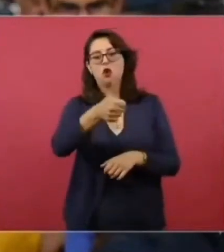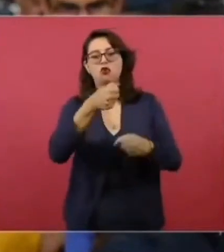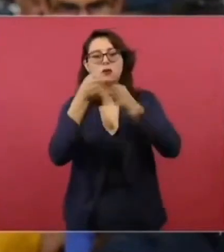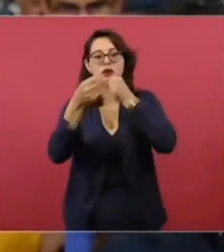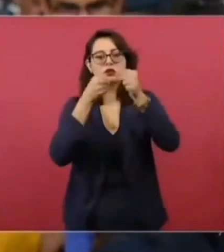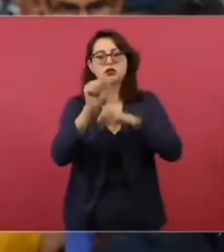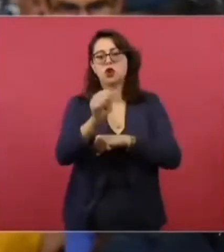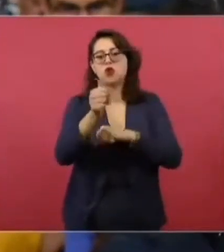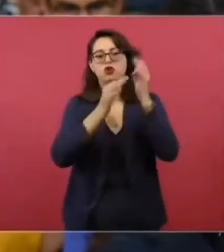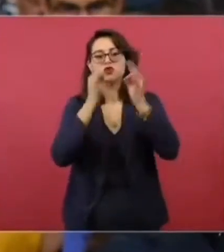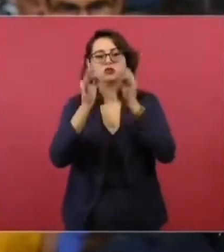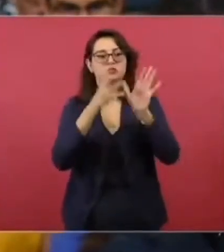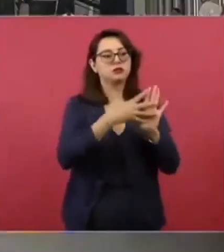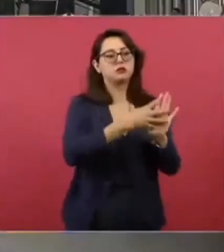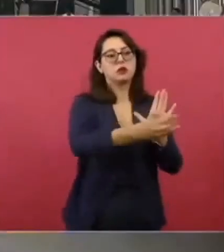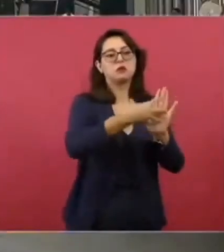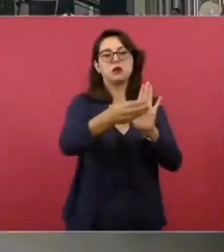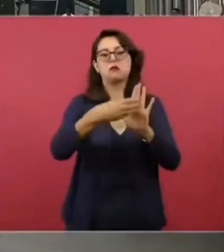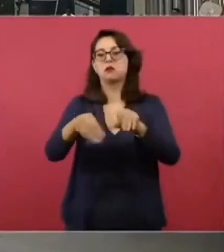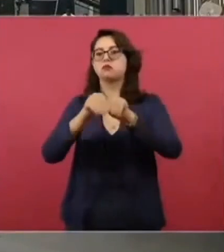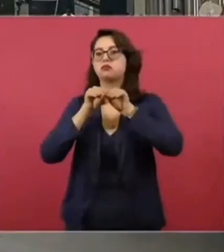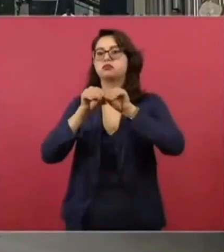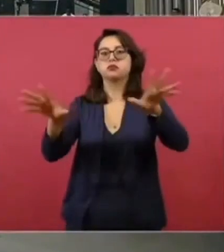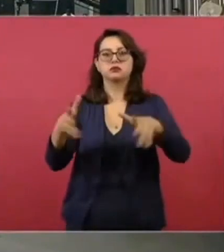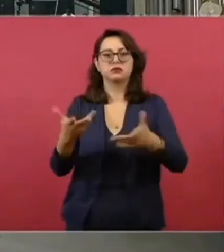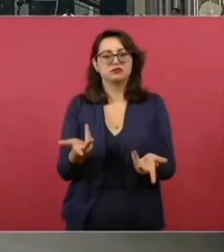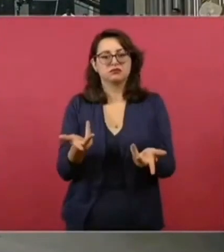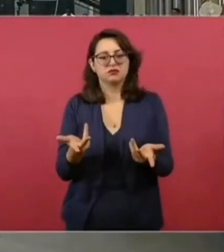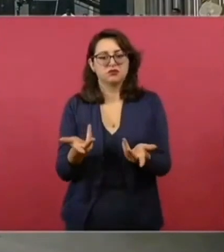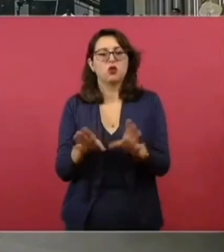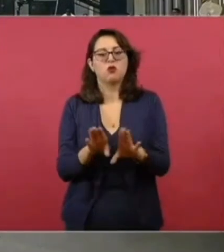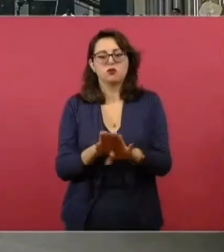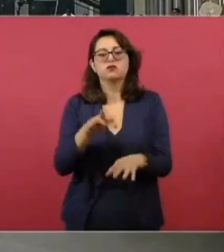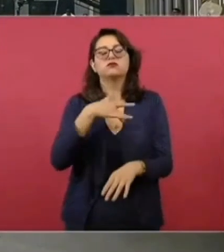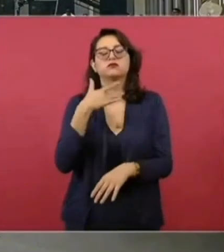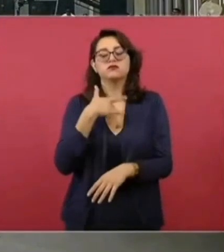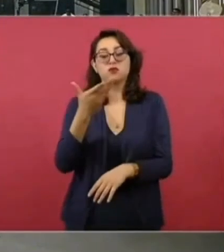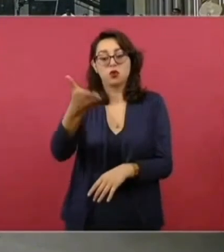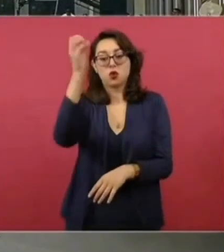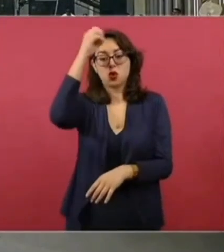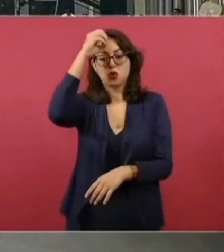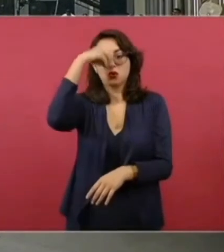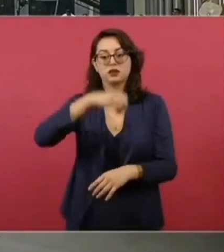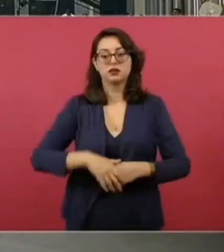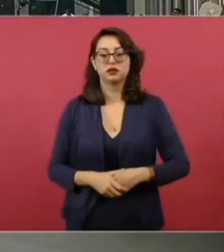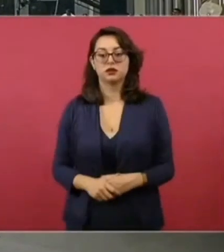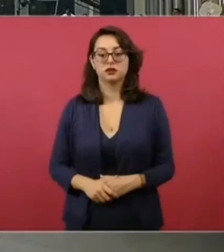informaciones que maquina Mexicanos contra la Corrupción, simplemente las reproducen. Bueno, pues estamos